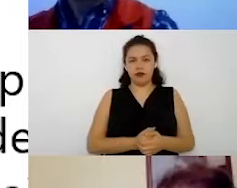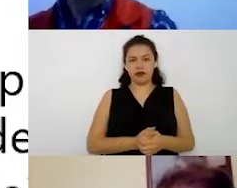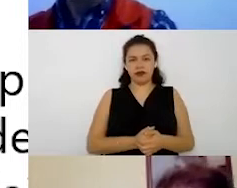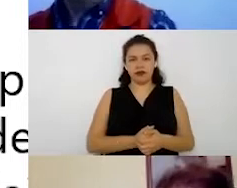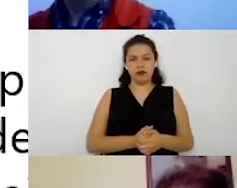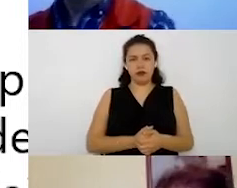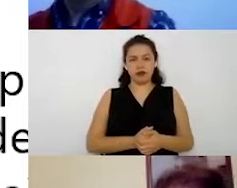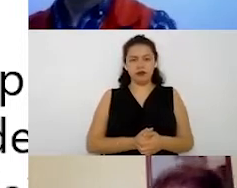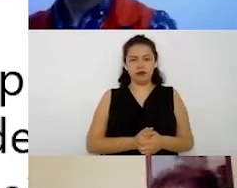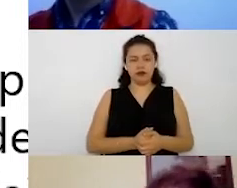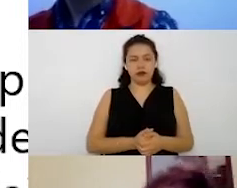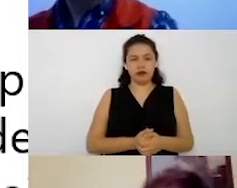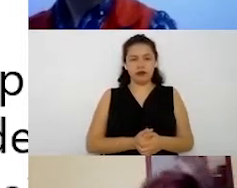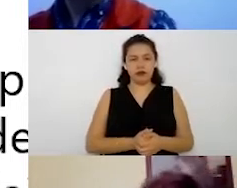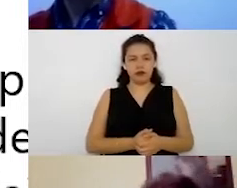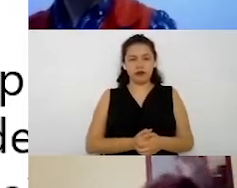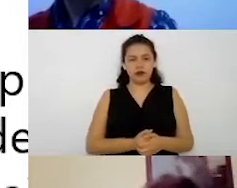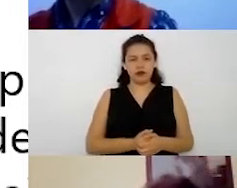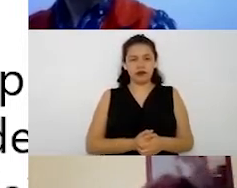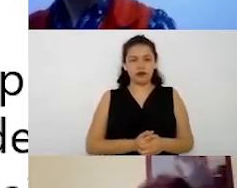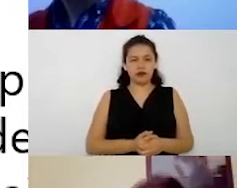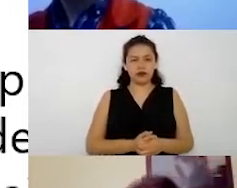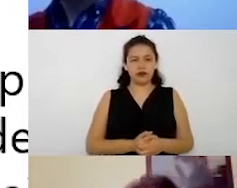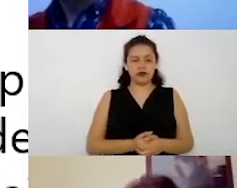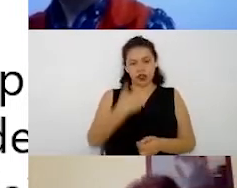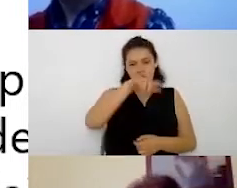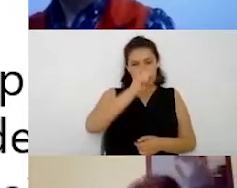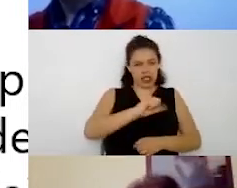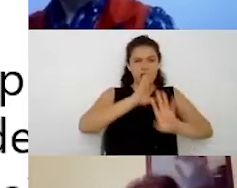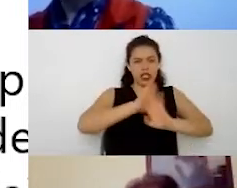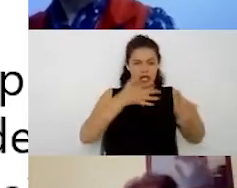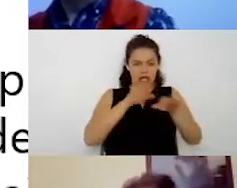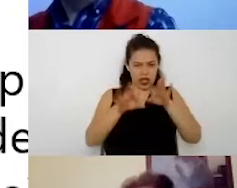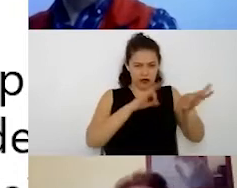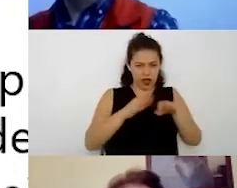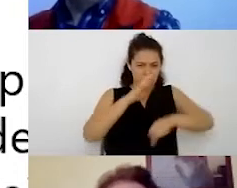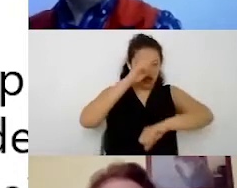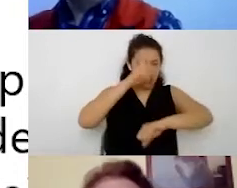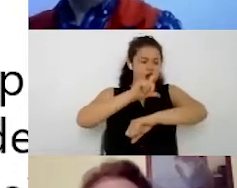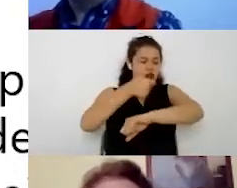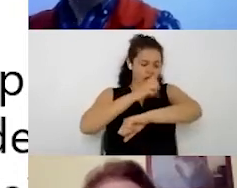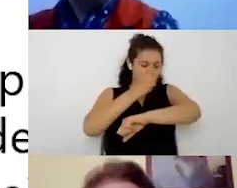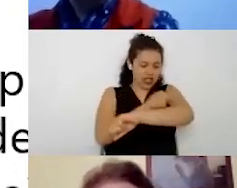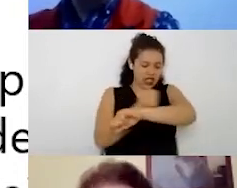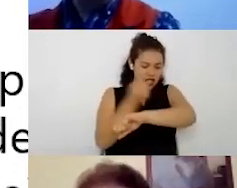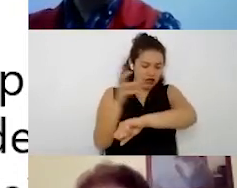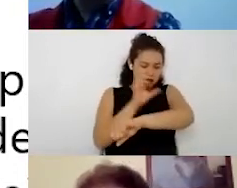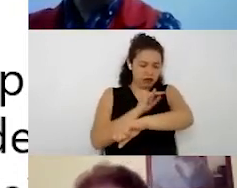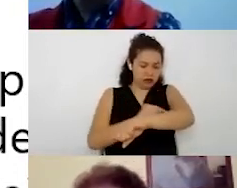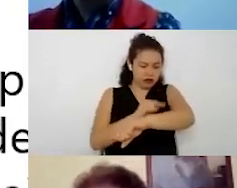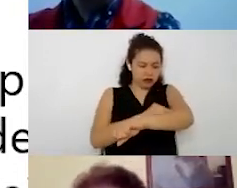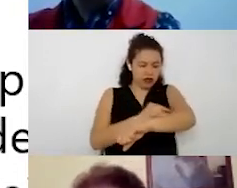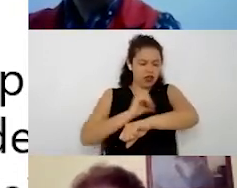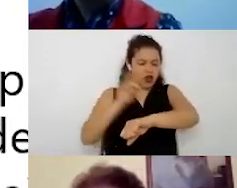Se pone la gasa encima de lo que ya se trabajó. Exactamente. ¿Por qué no puedo retirar el apósito que ya he